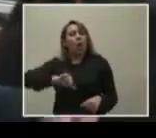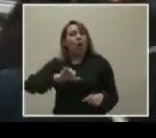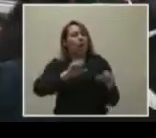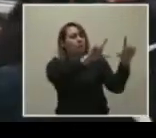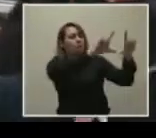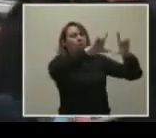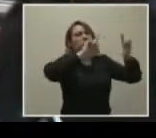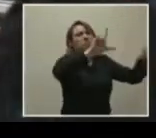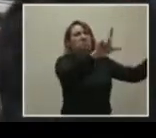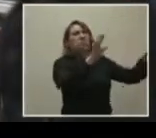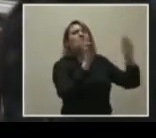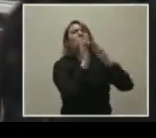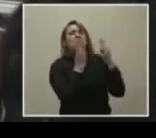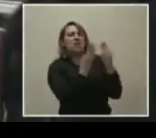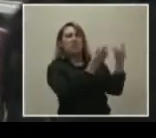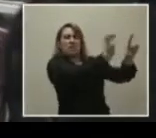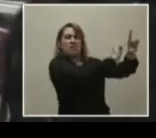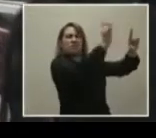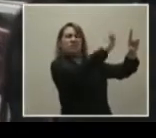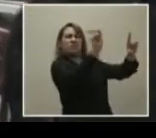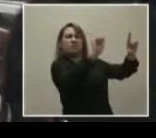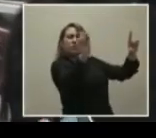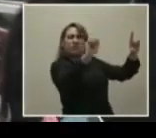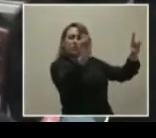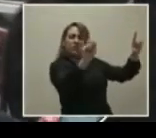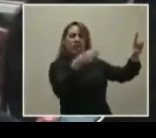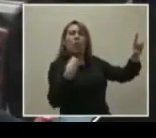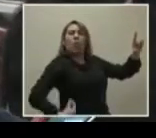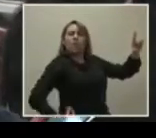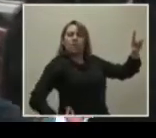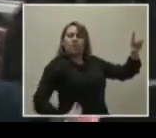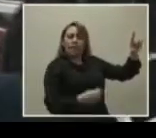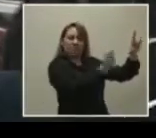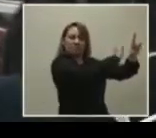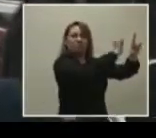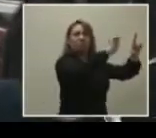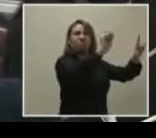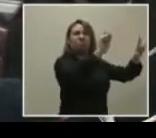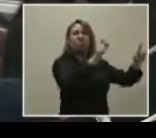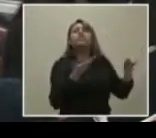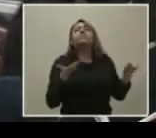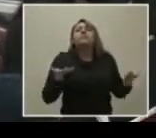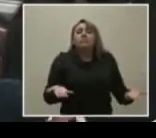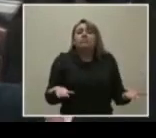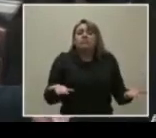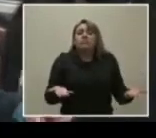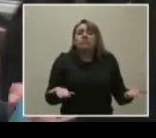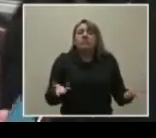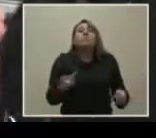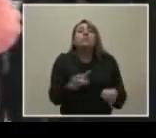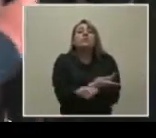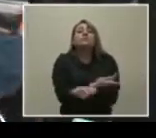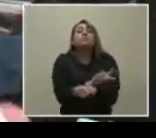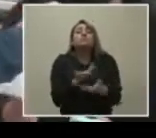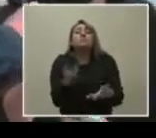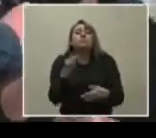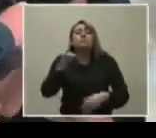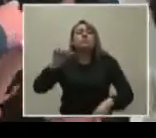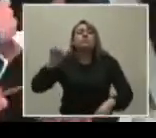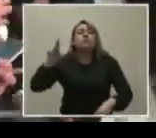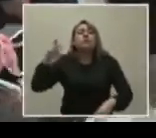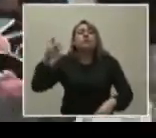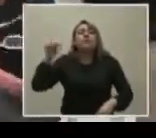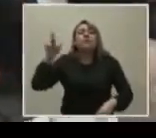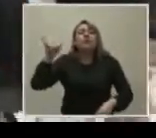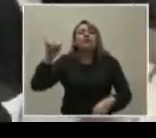Se acusa ahí a un supuesto narcotraficante y quisiera saber qué elementos hay en el caso de Margarito.